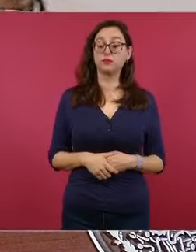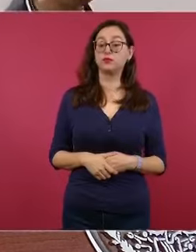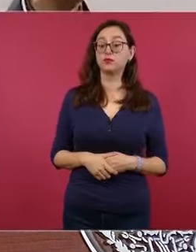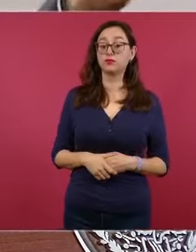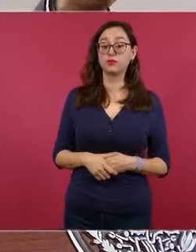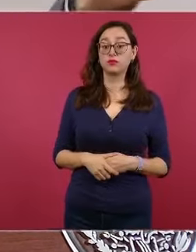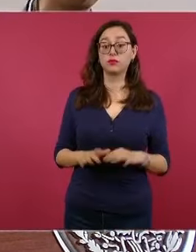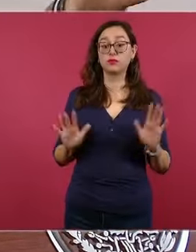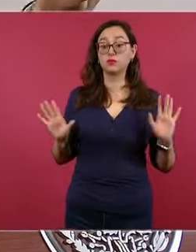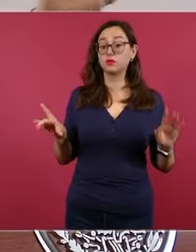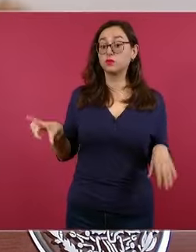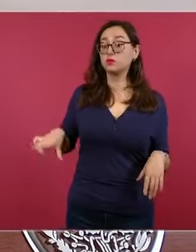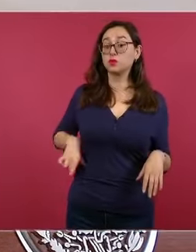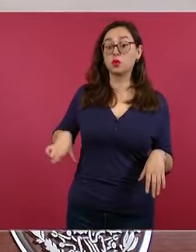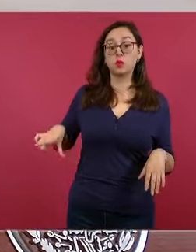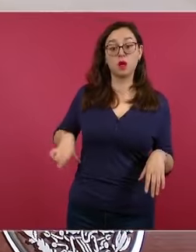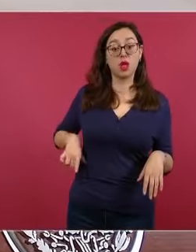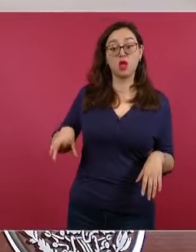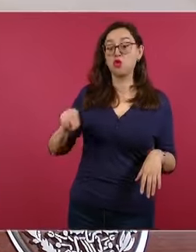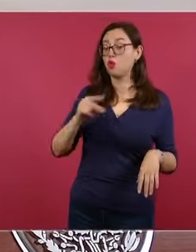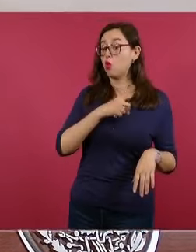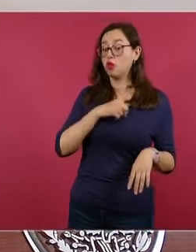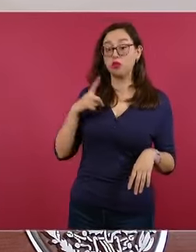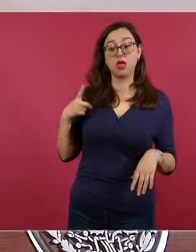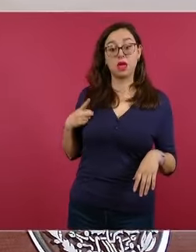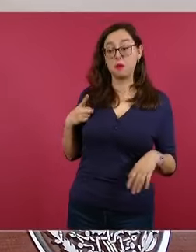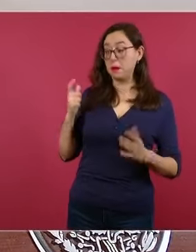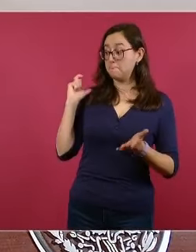de subsidio